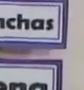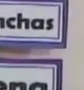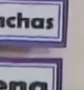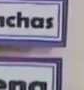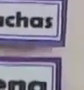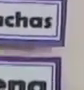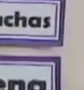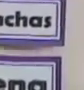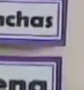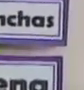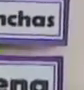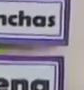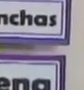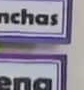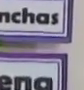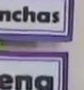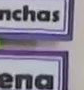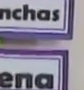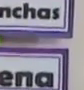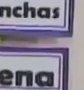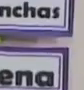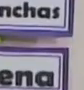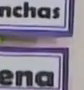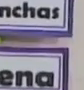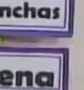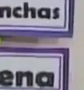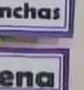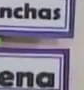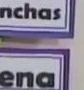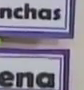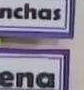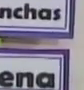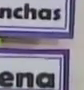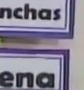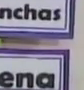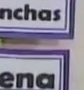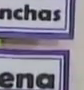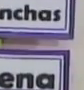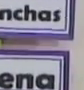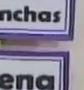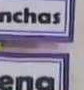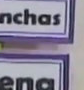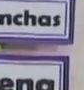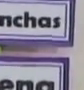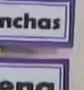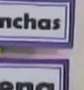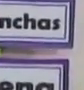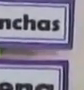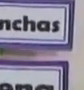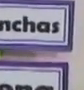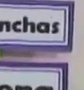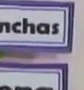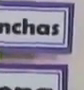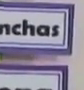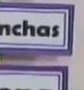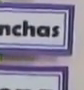poder buscar. Buscamos entonces la palabra que se una a noche.